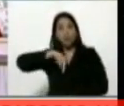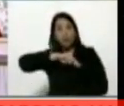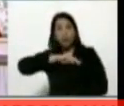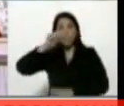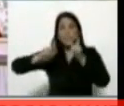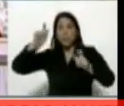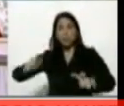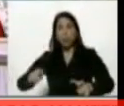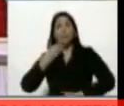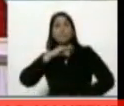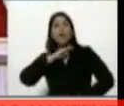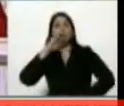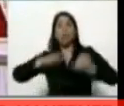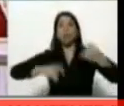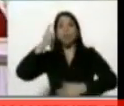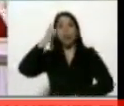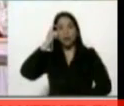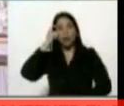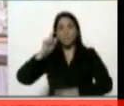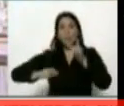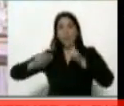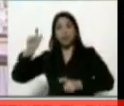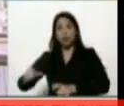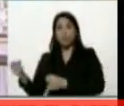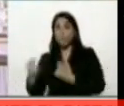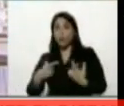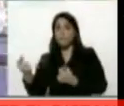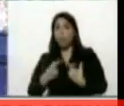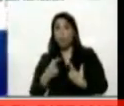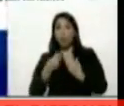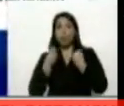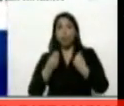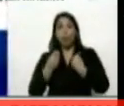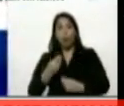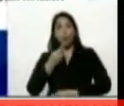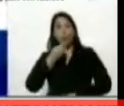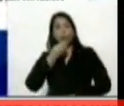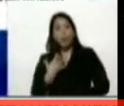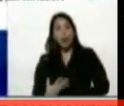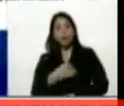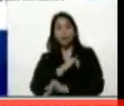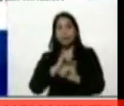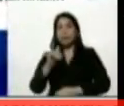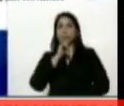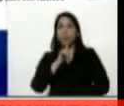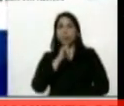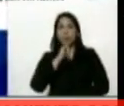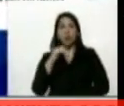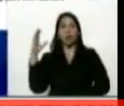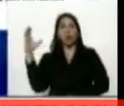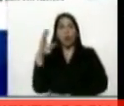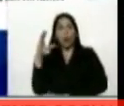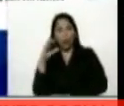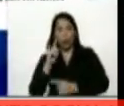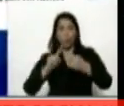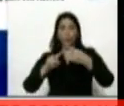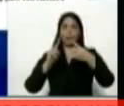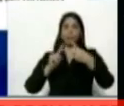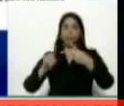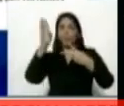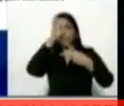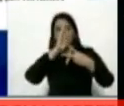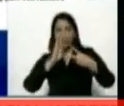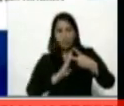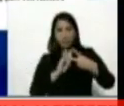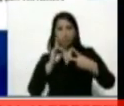se suba el volumen al proceso, que como hemos dicho también en otras oportunidades, que siempre hermanamos el proceso iraní